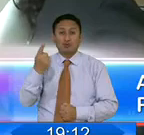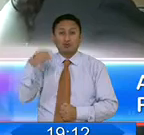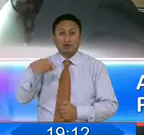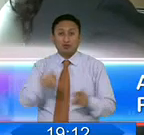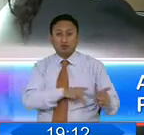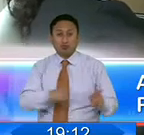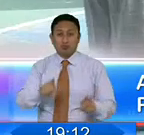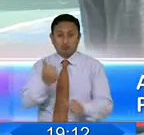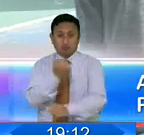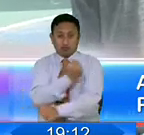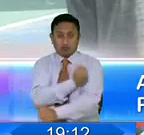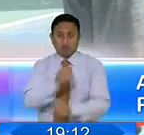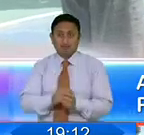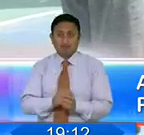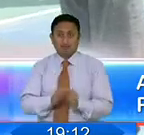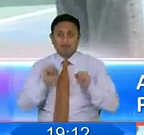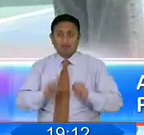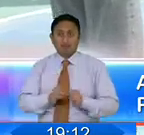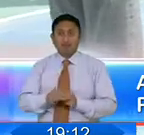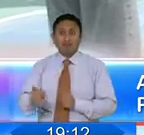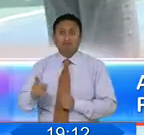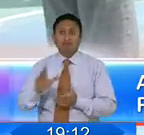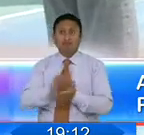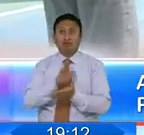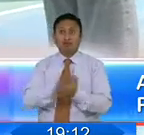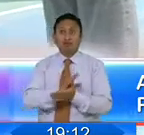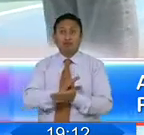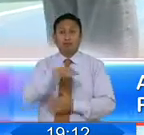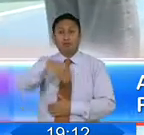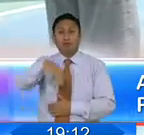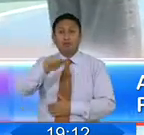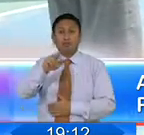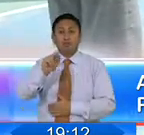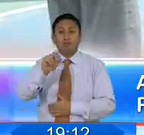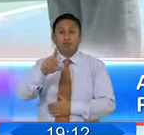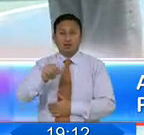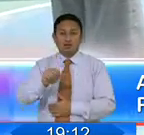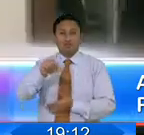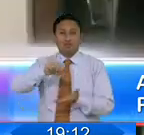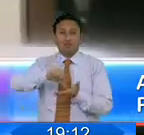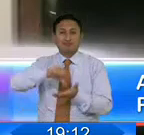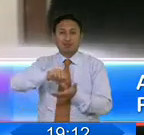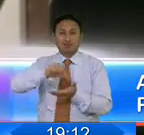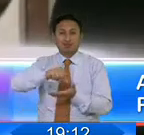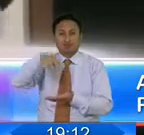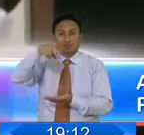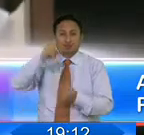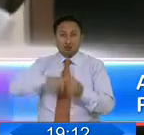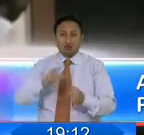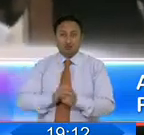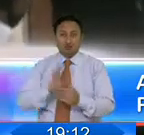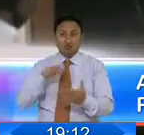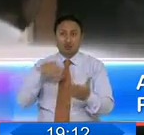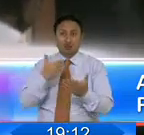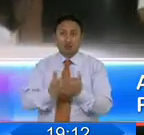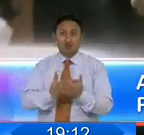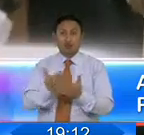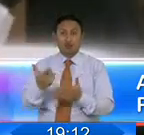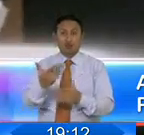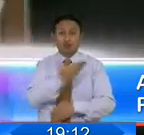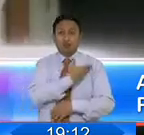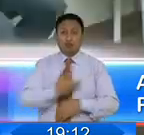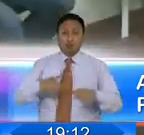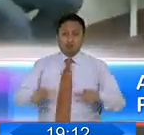plan vacunarse. Se llevó a cabo en la unidad educativa Manuela Cañizares, en el centro norte de Quito, hasta donde arribó el presidente